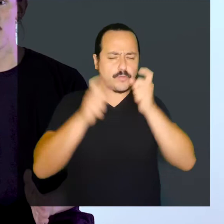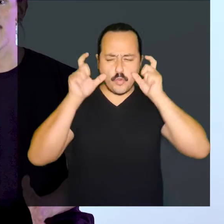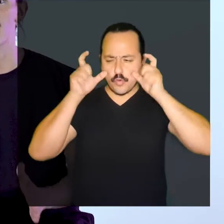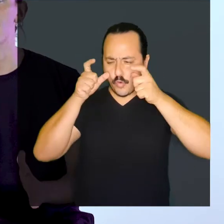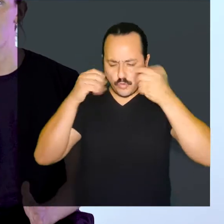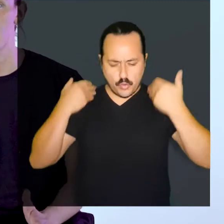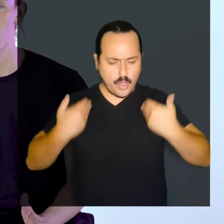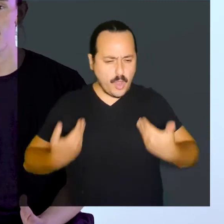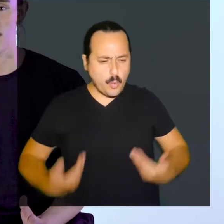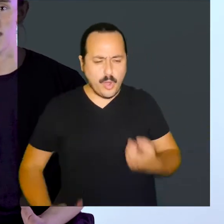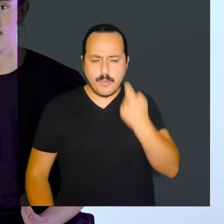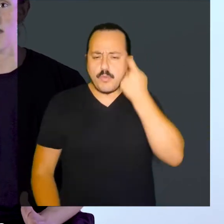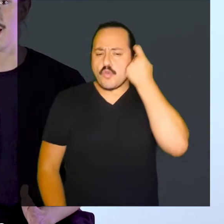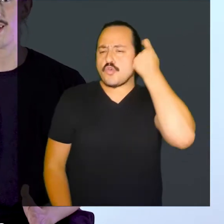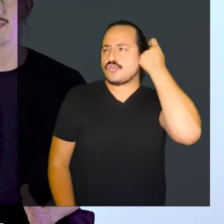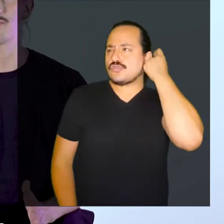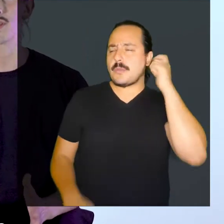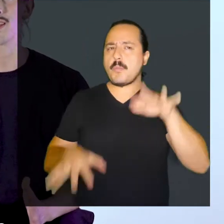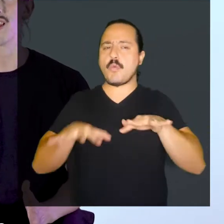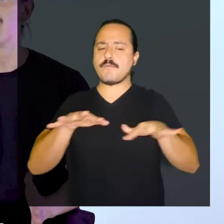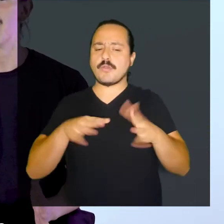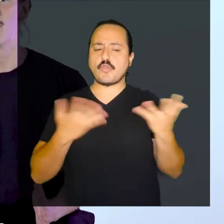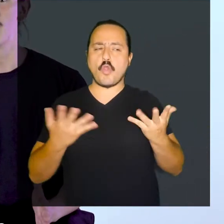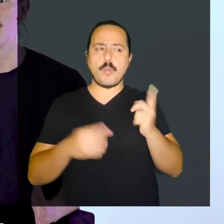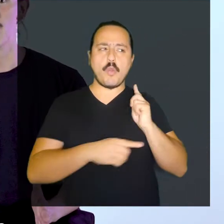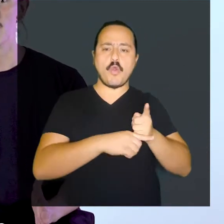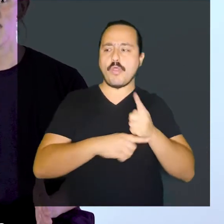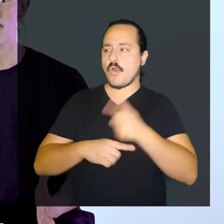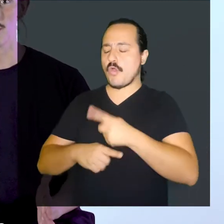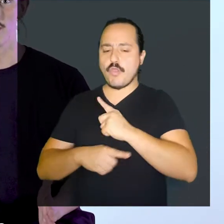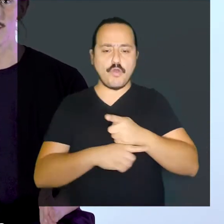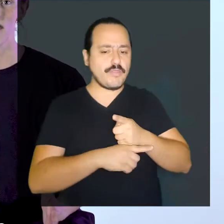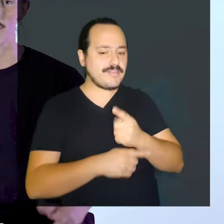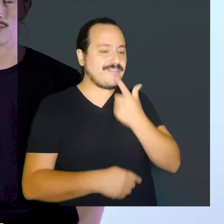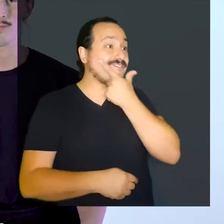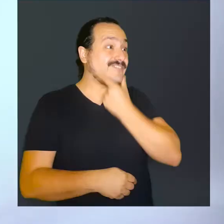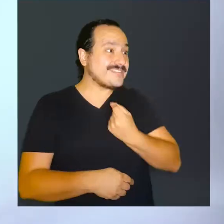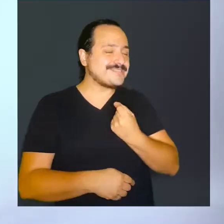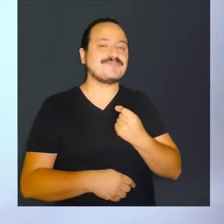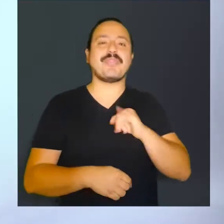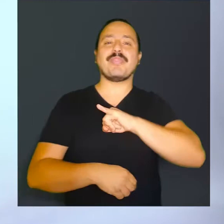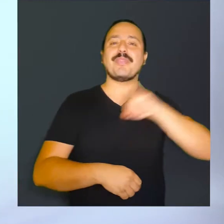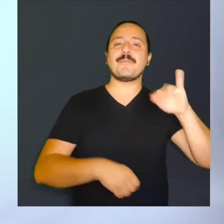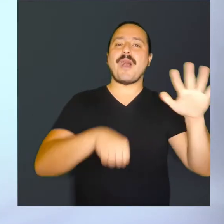poder controlar todos sus movimientos para darle importancia a cada uno de ellos al momento de actuar